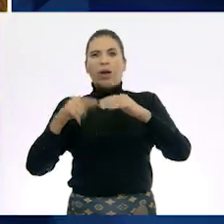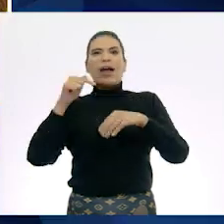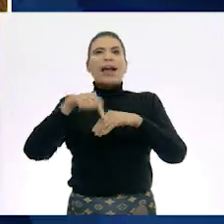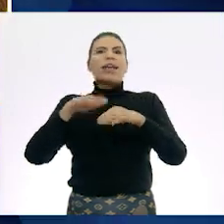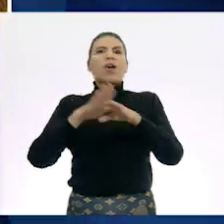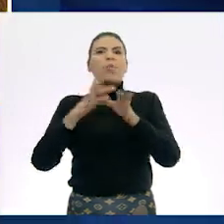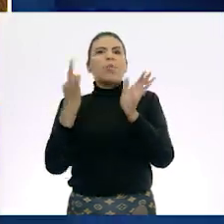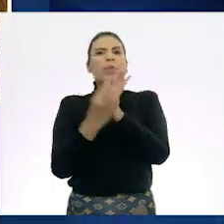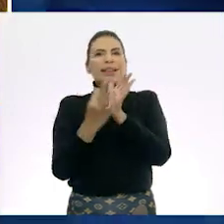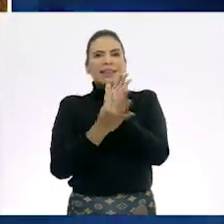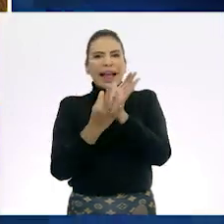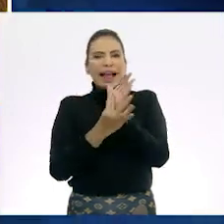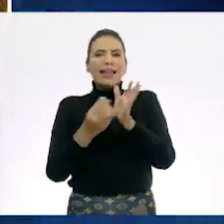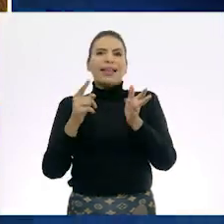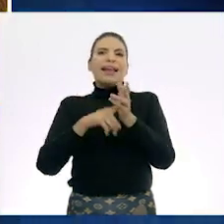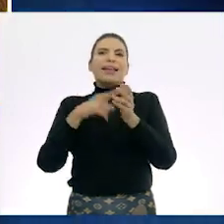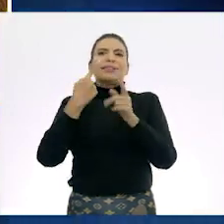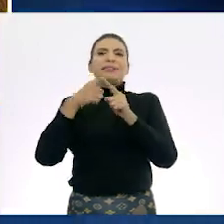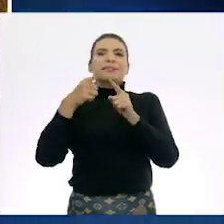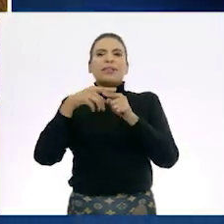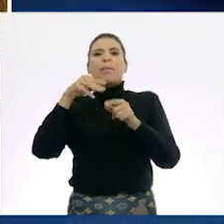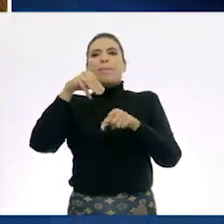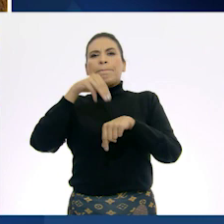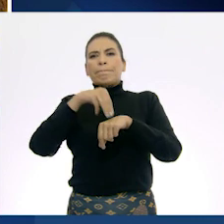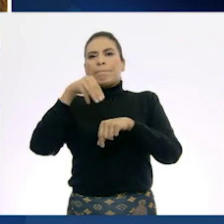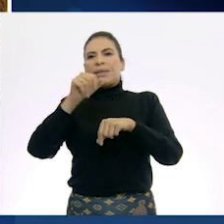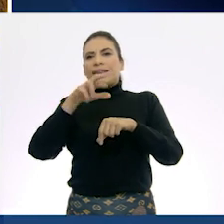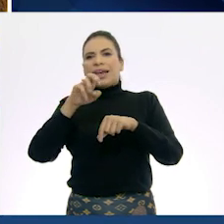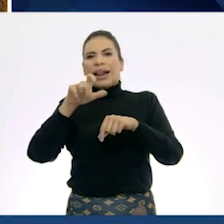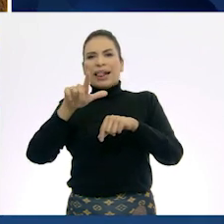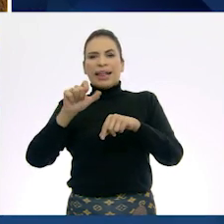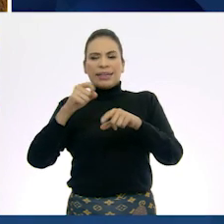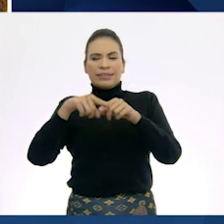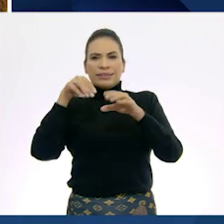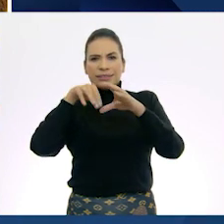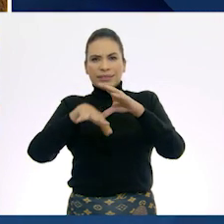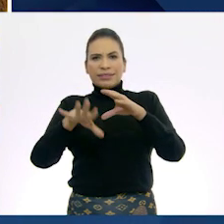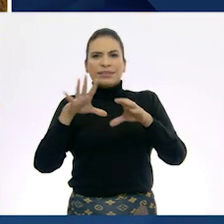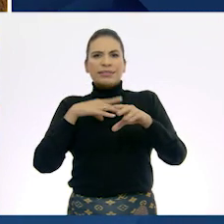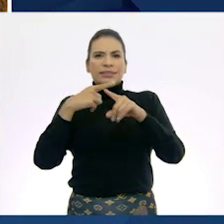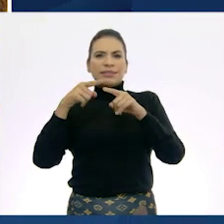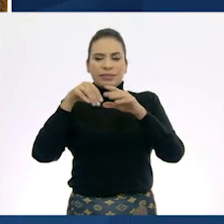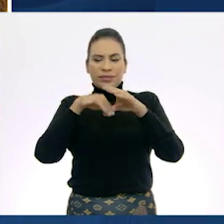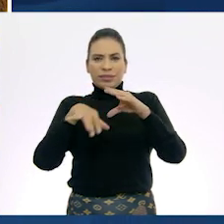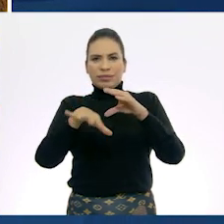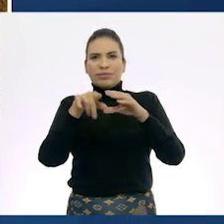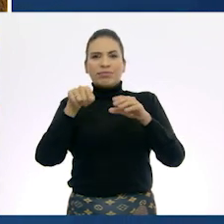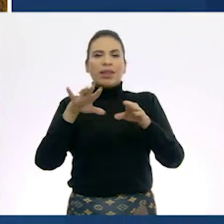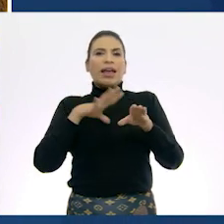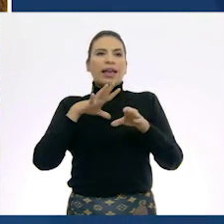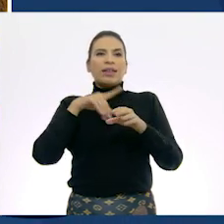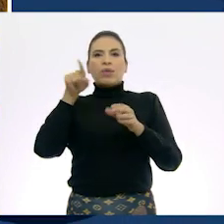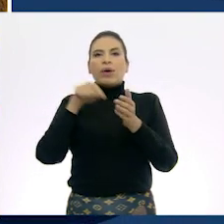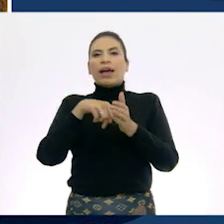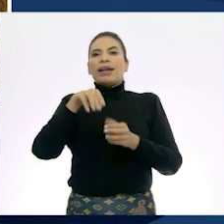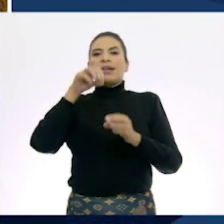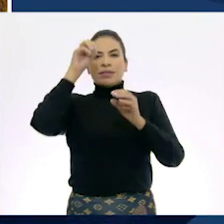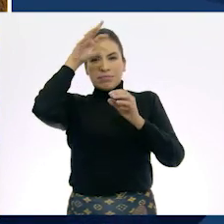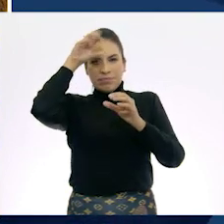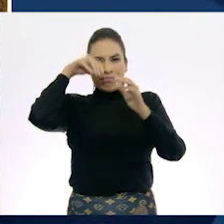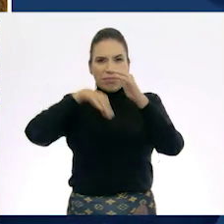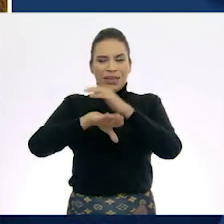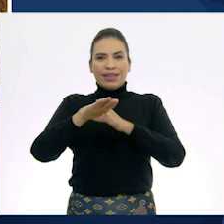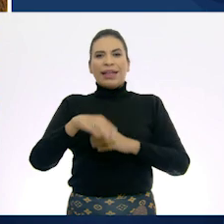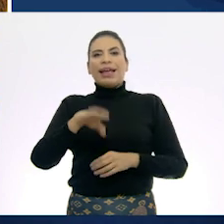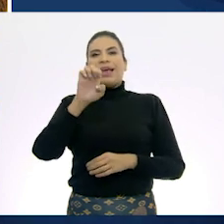y minerales también. Y aquí vemos una mina, esta mina es El Edén en Zacatecas, México, y de aquí